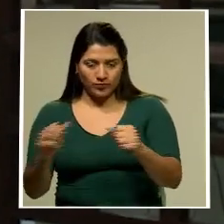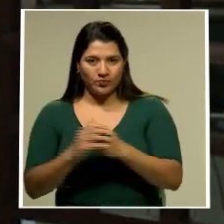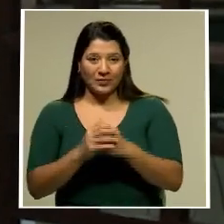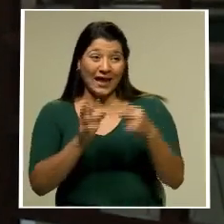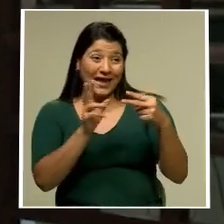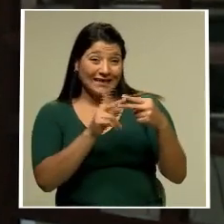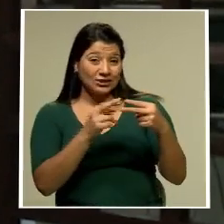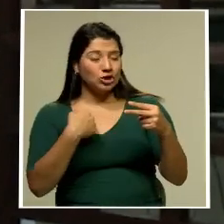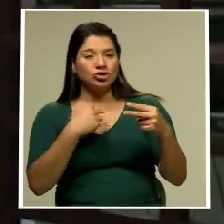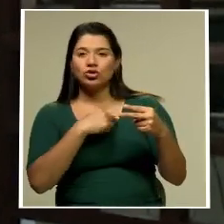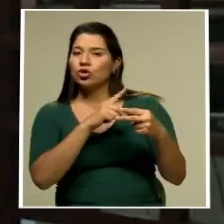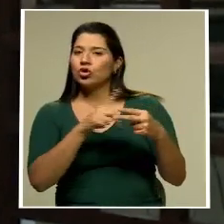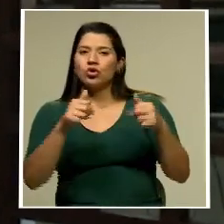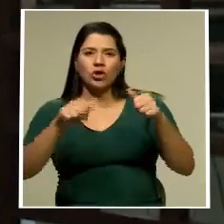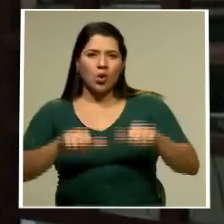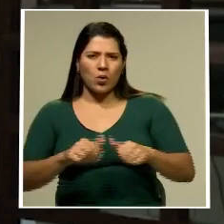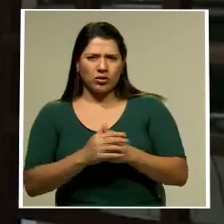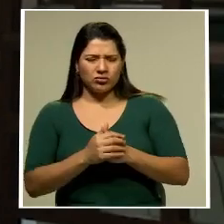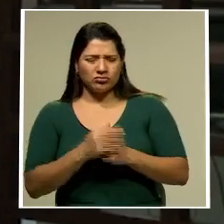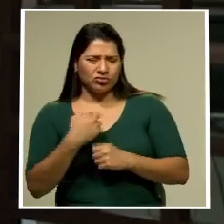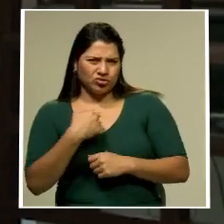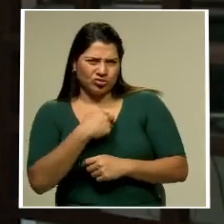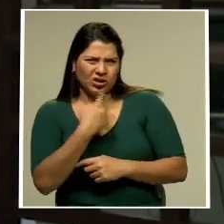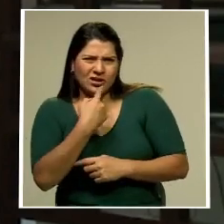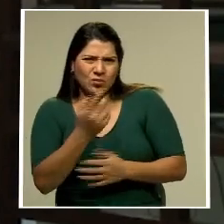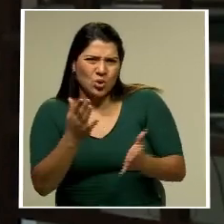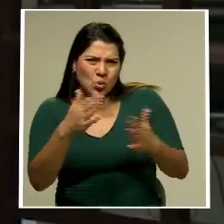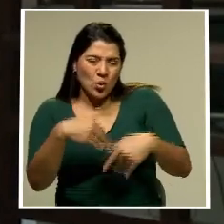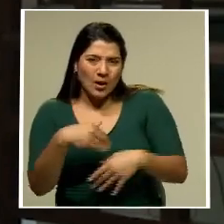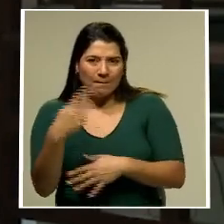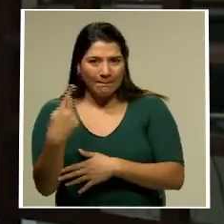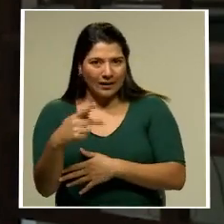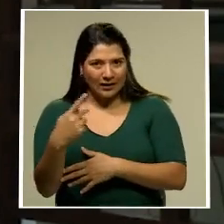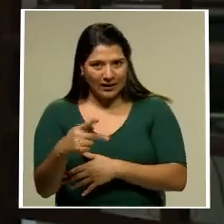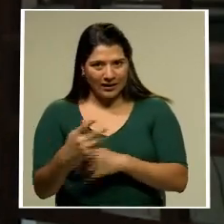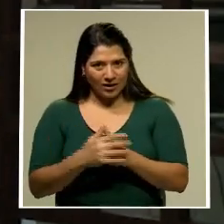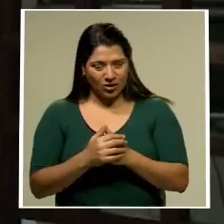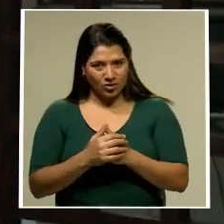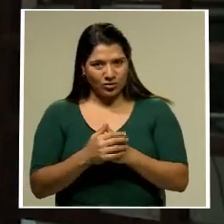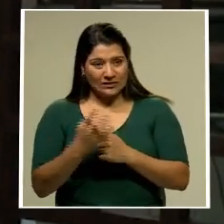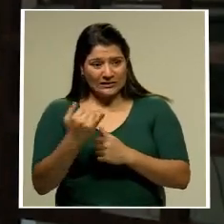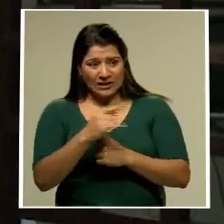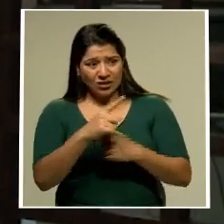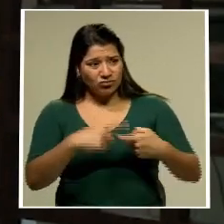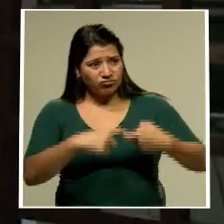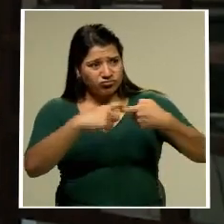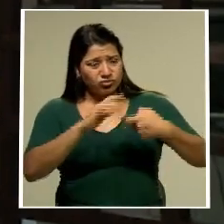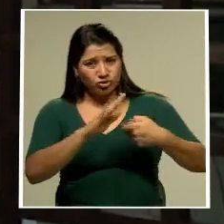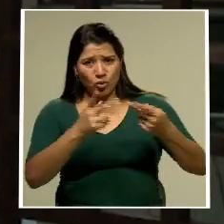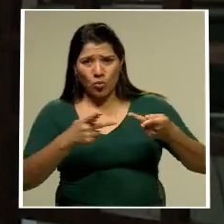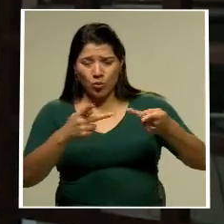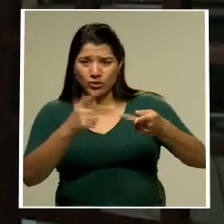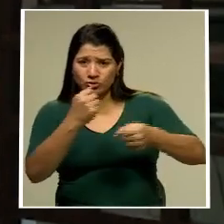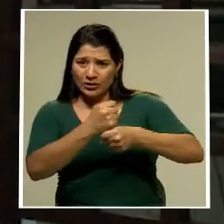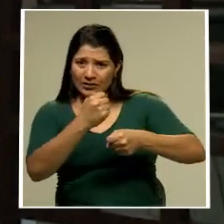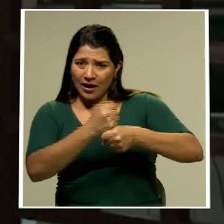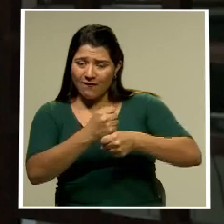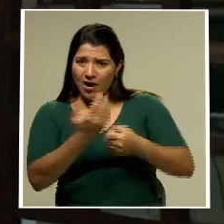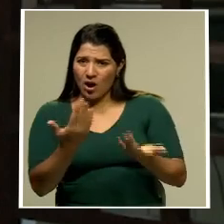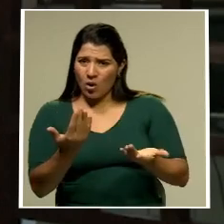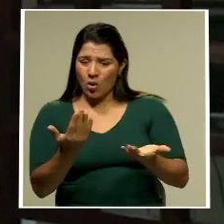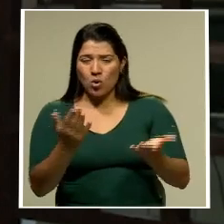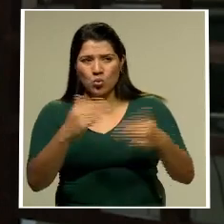sería, si hay peligro en eso, si se les suspende el cargo a estas personas o